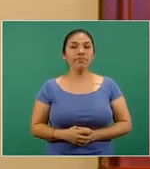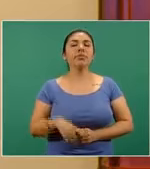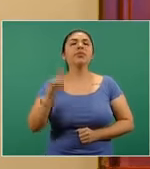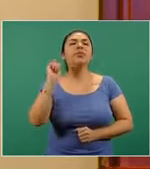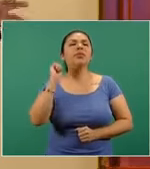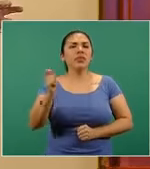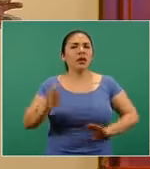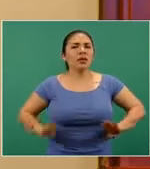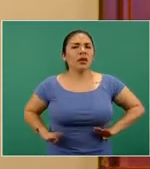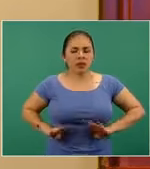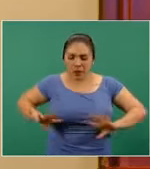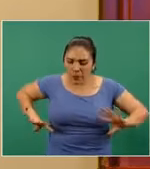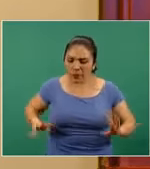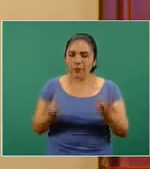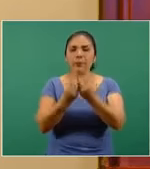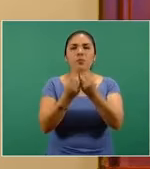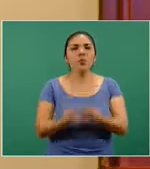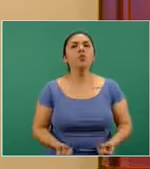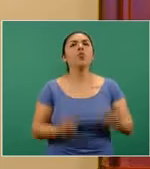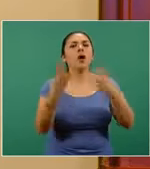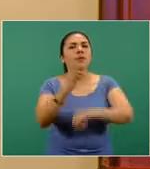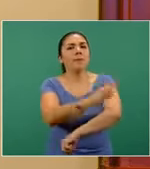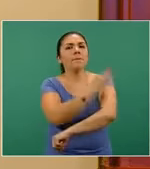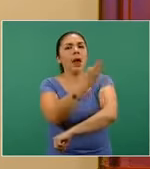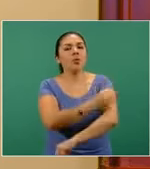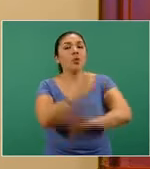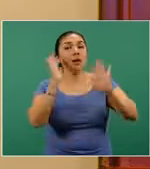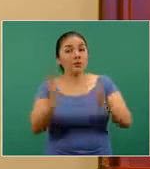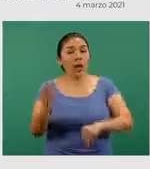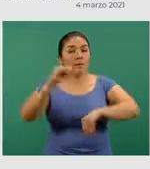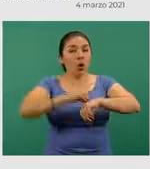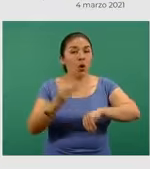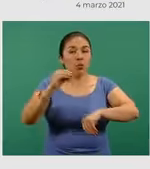dosis acumuladas que hasta el momento se han aplicado,